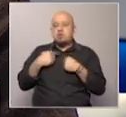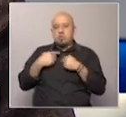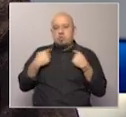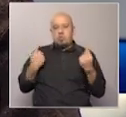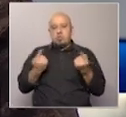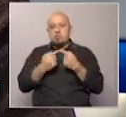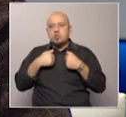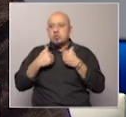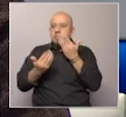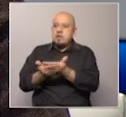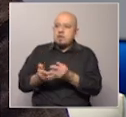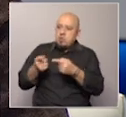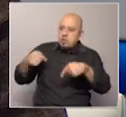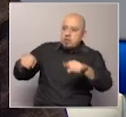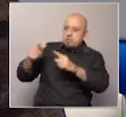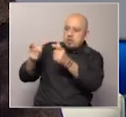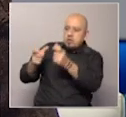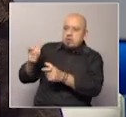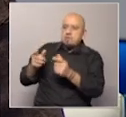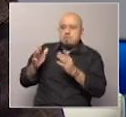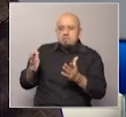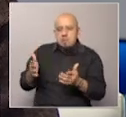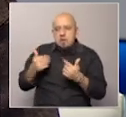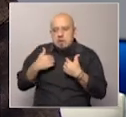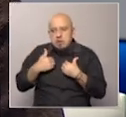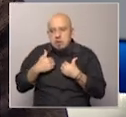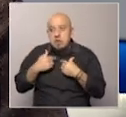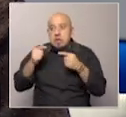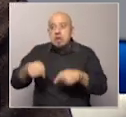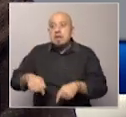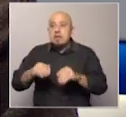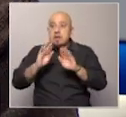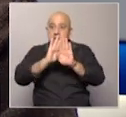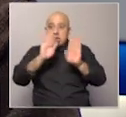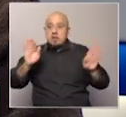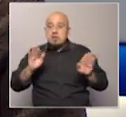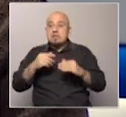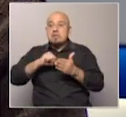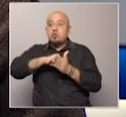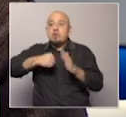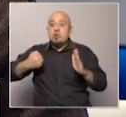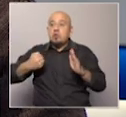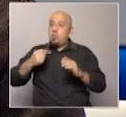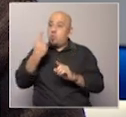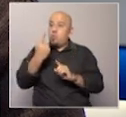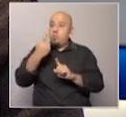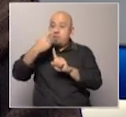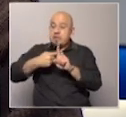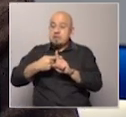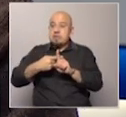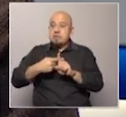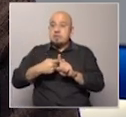no sólo le planteamos a los participantes 'estamos una cosa que quería decir esta exposición se suspendió de que se iba a inaugurar con